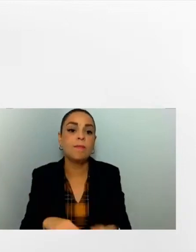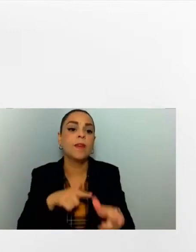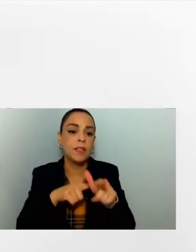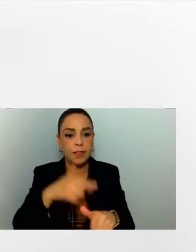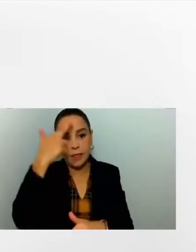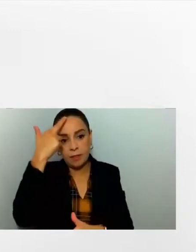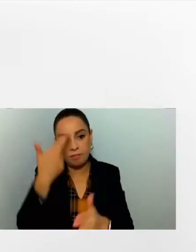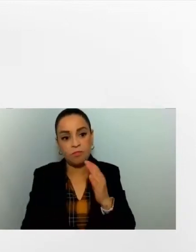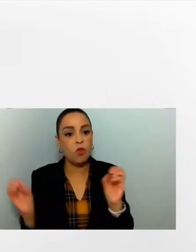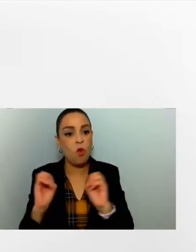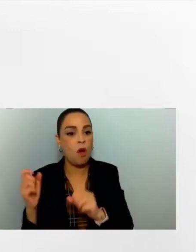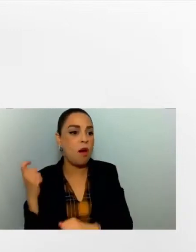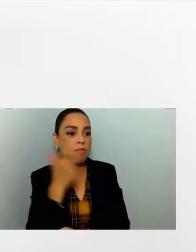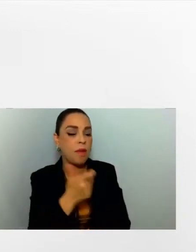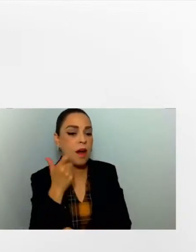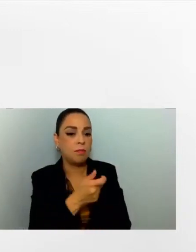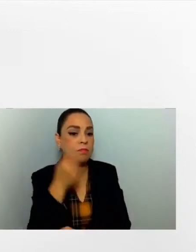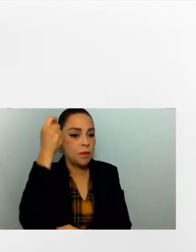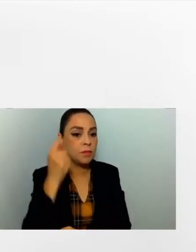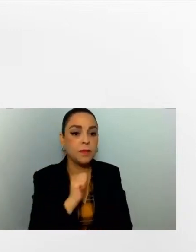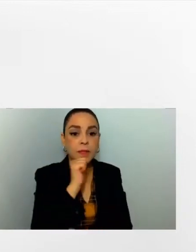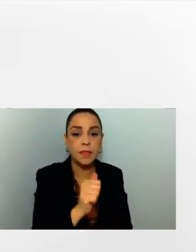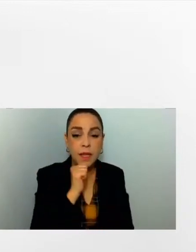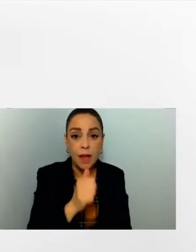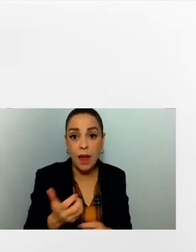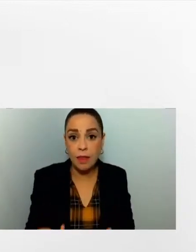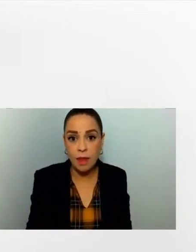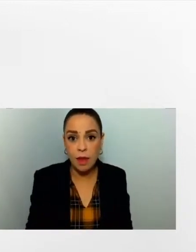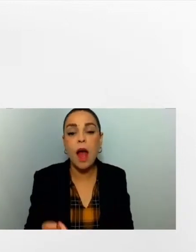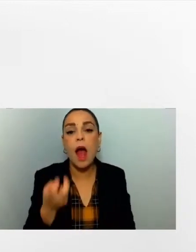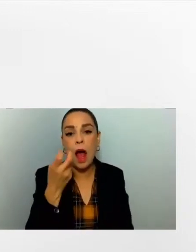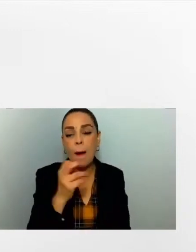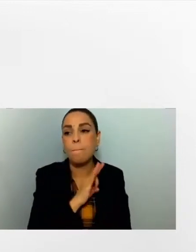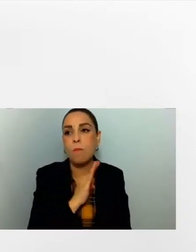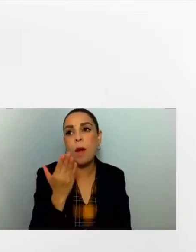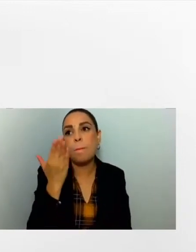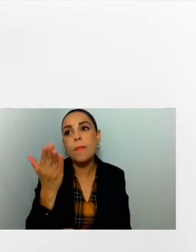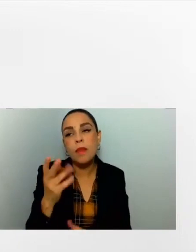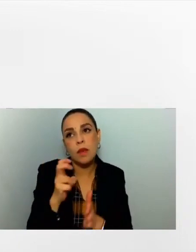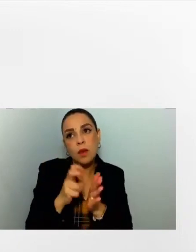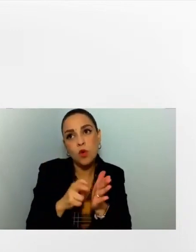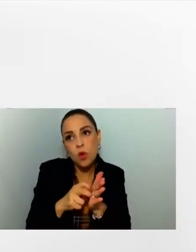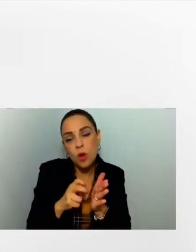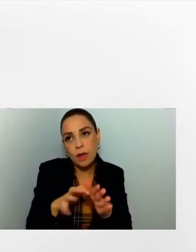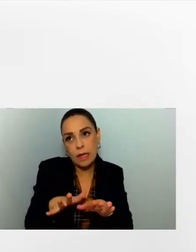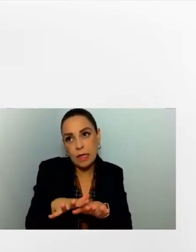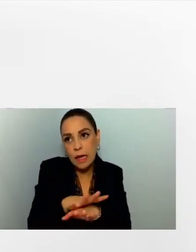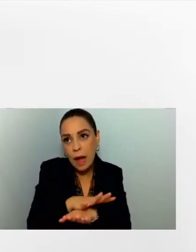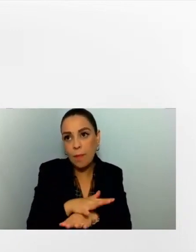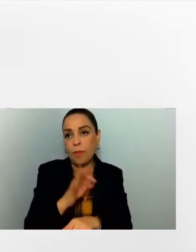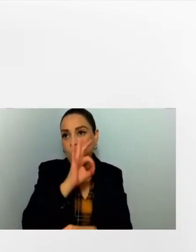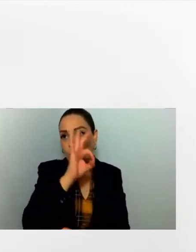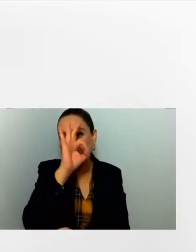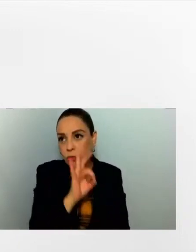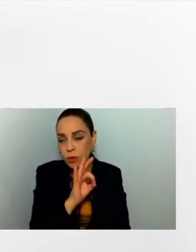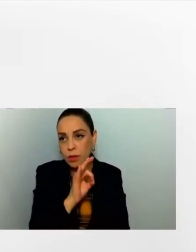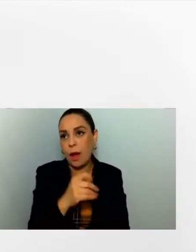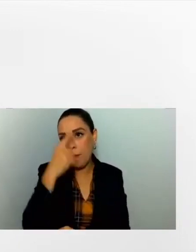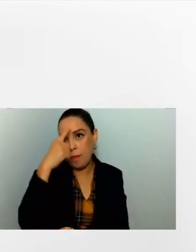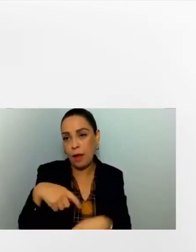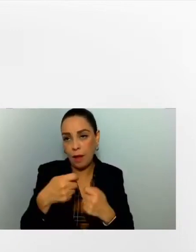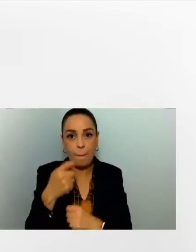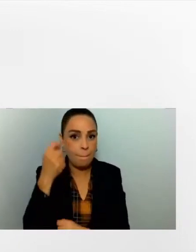podemos decir que pues, puede pedir un ajuste a la pensión, como en algunos casos que ha visto la Corte, en